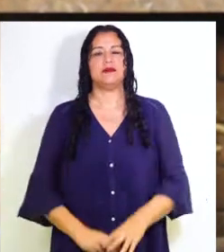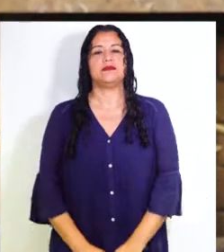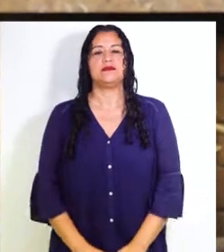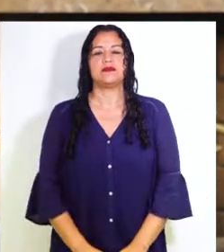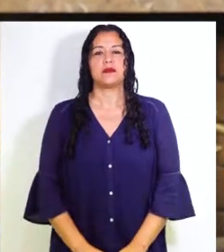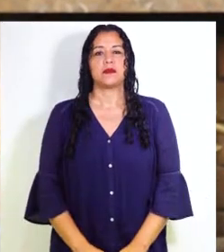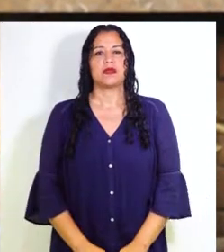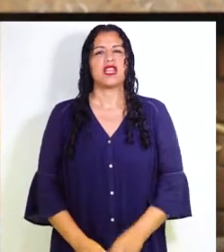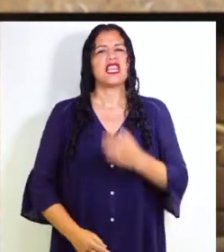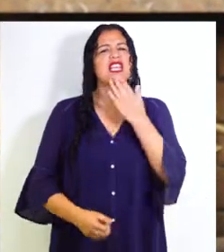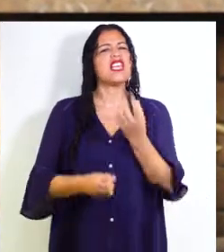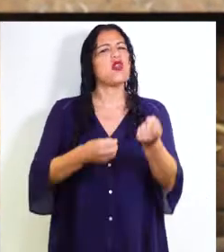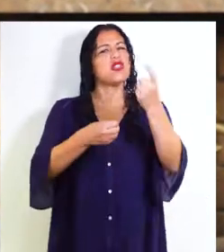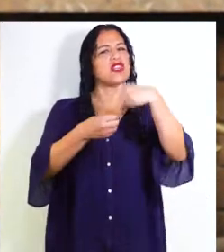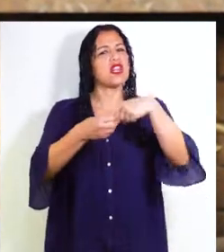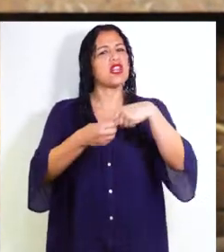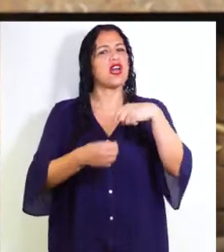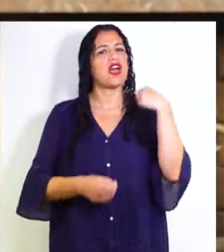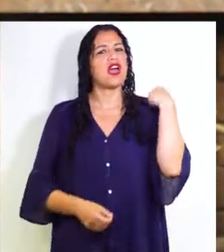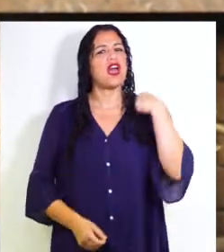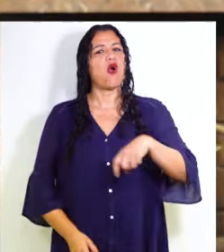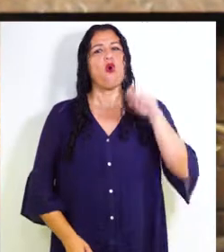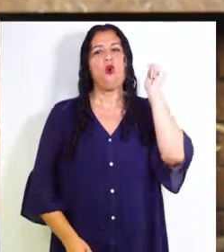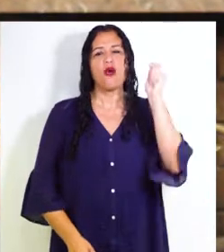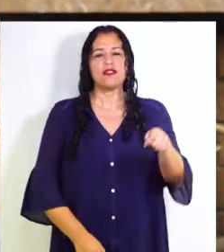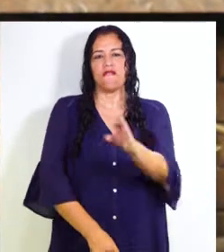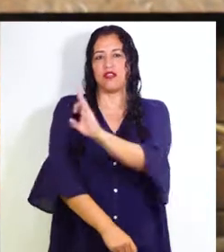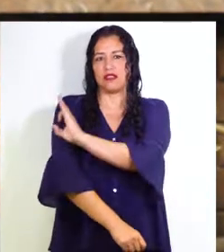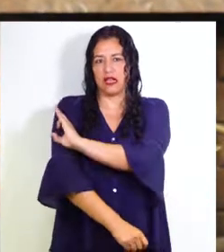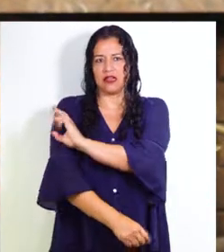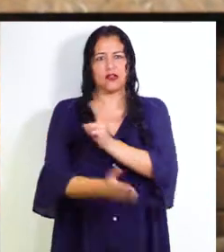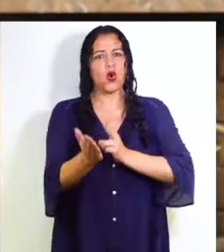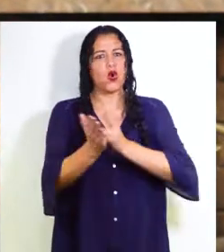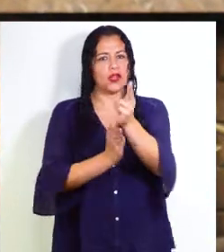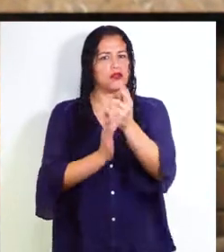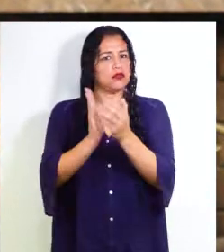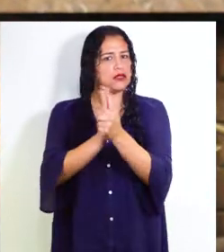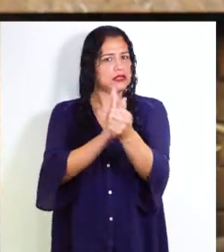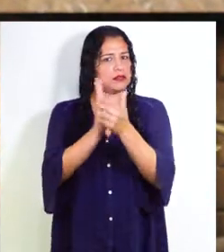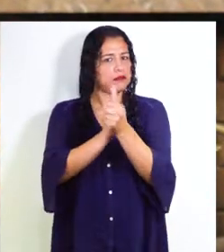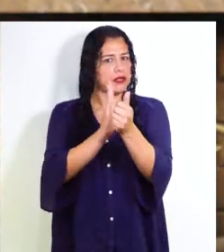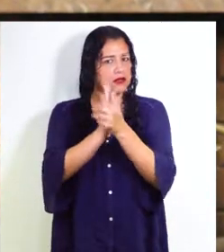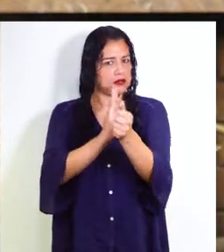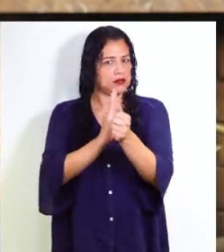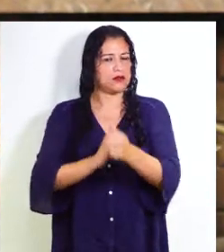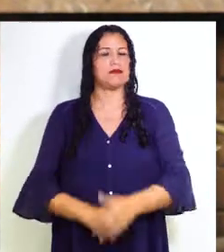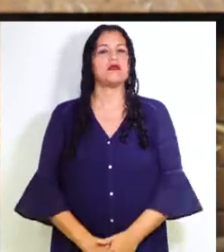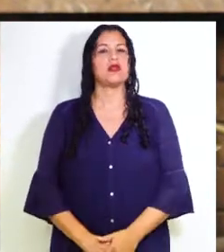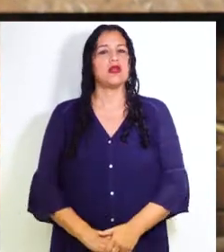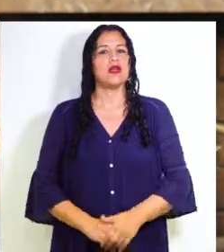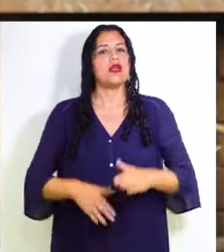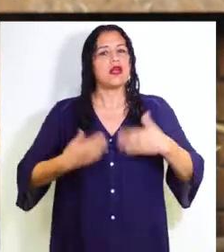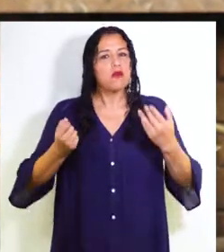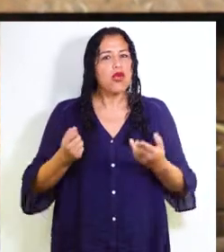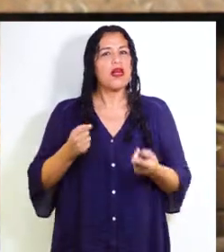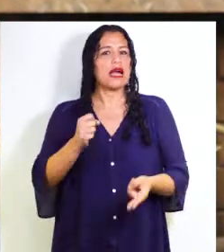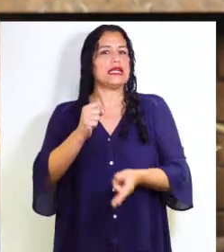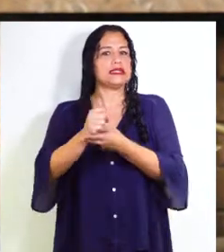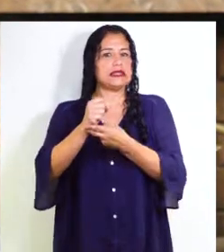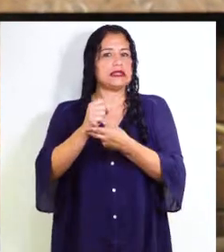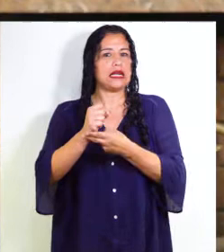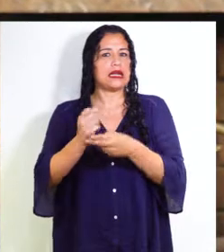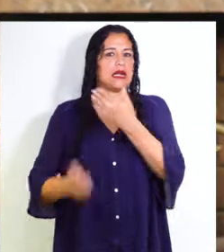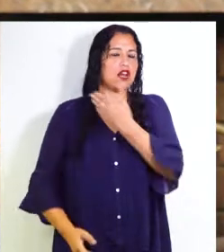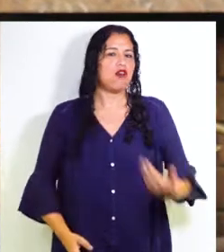justicia, integrado por jueces y fiscales honestos y competentes, que sea una garantía